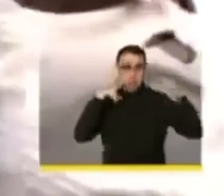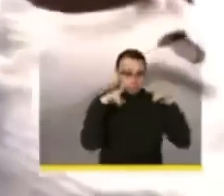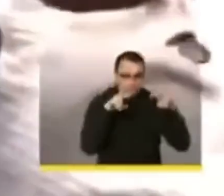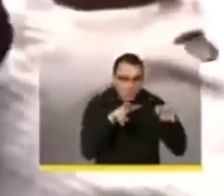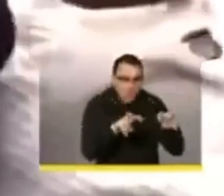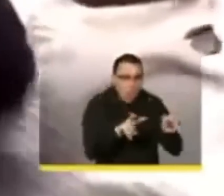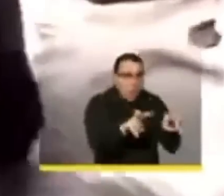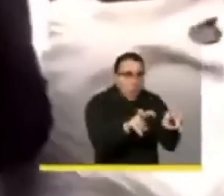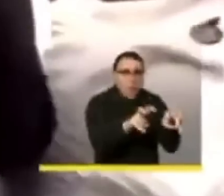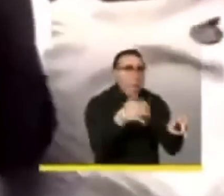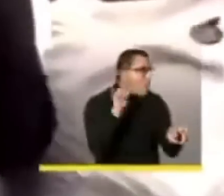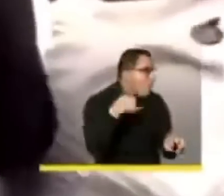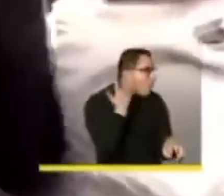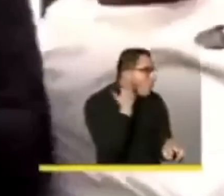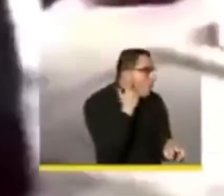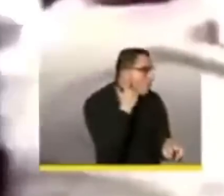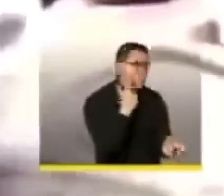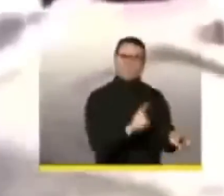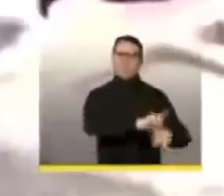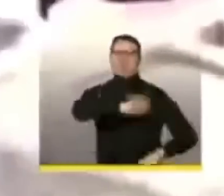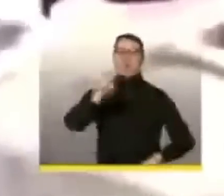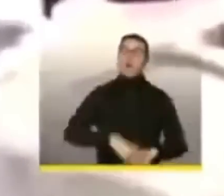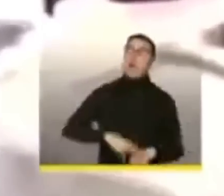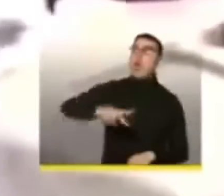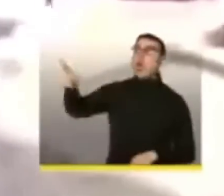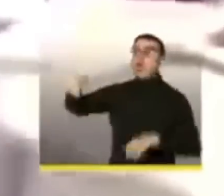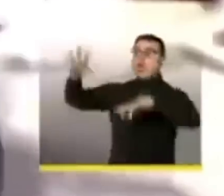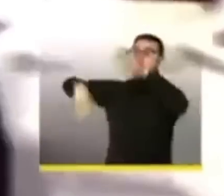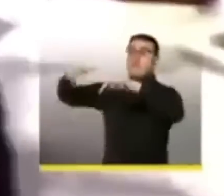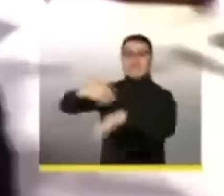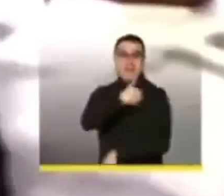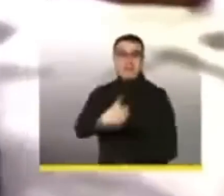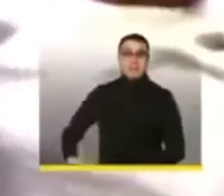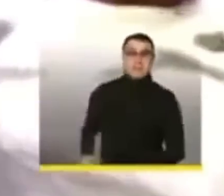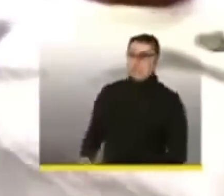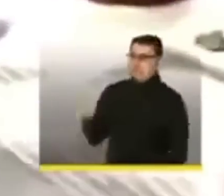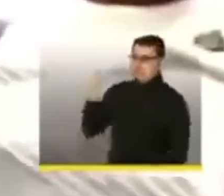Acaban de allanar otras oficinas de la presidencia.